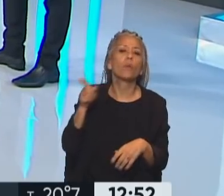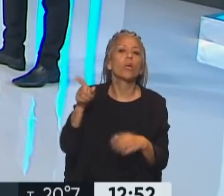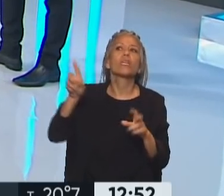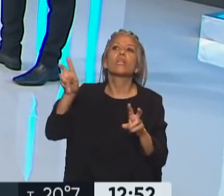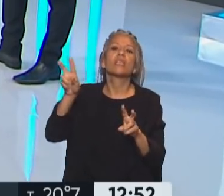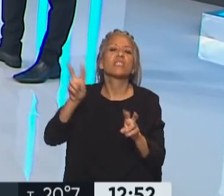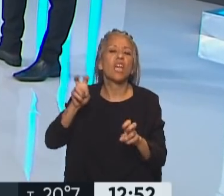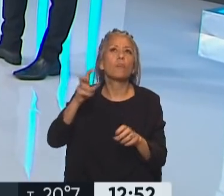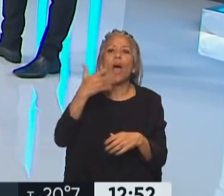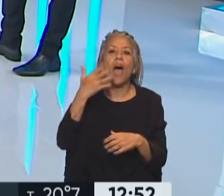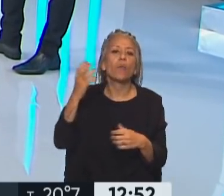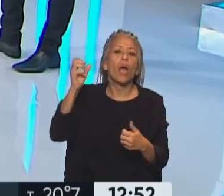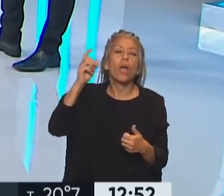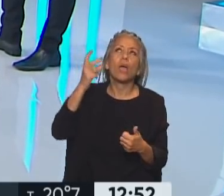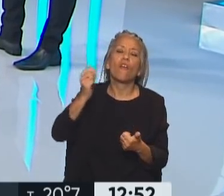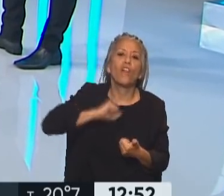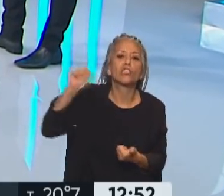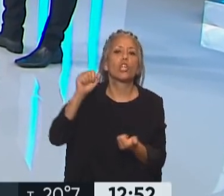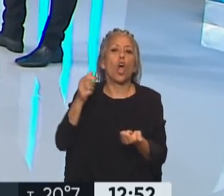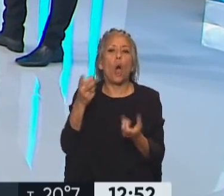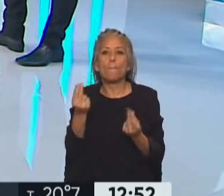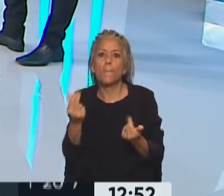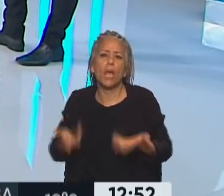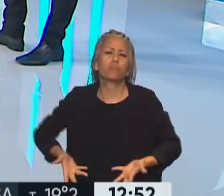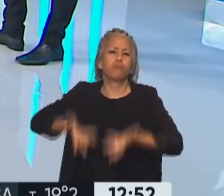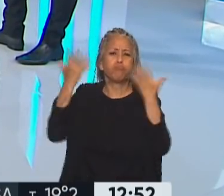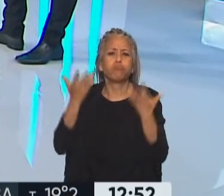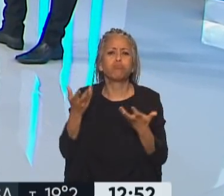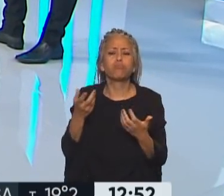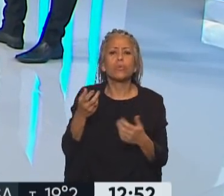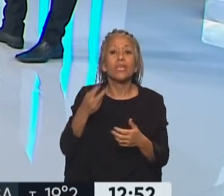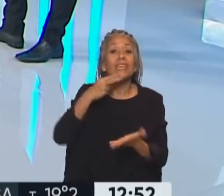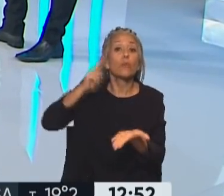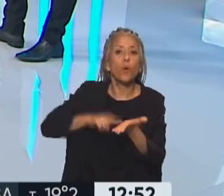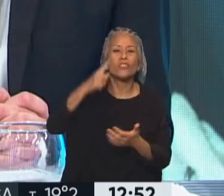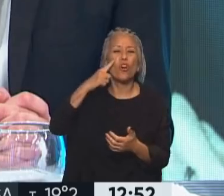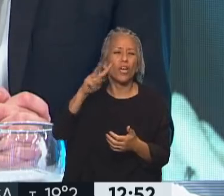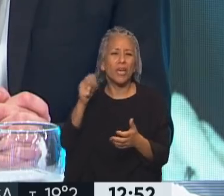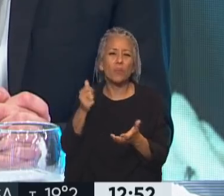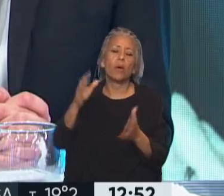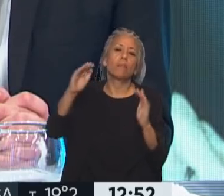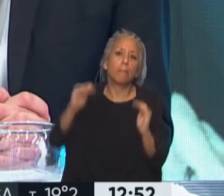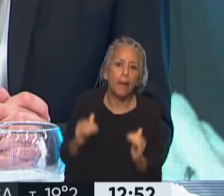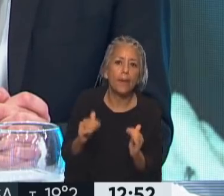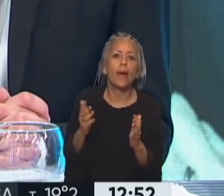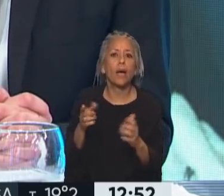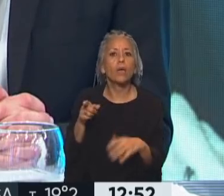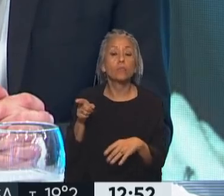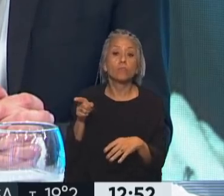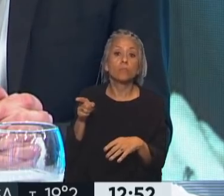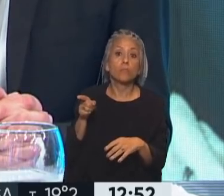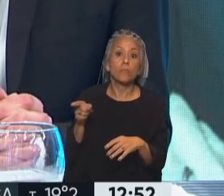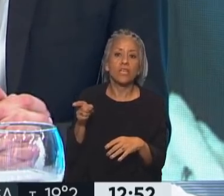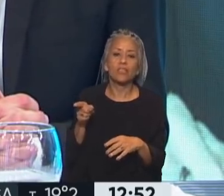¿no? La suba de los precios, voy a bajar el IVA para digamos, los productos más básicos. Digo, es un área mucho más fértil para golpear justamente